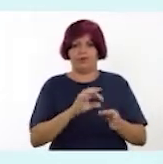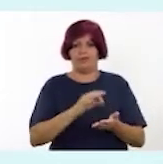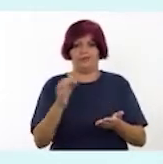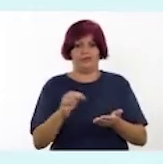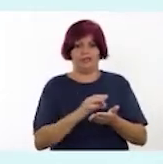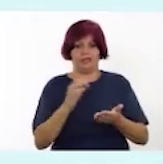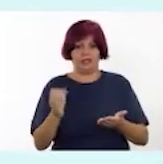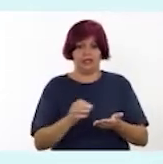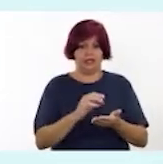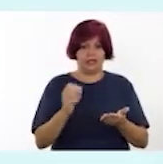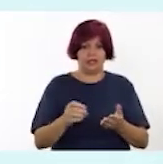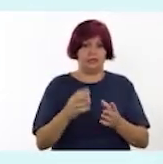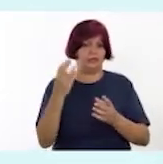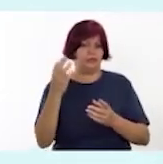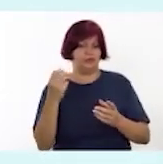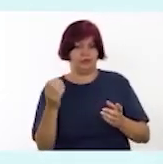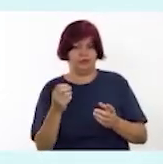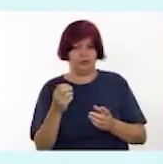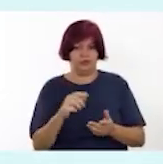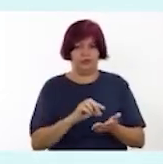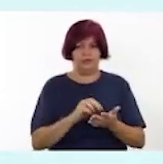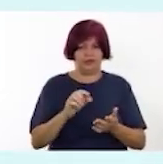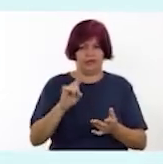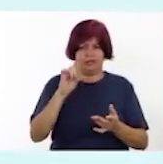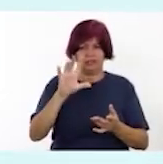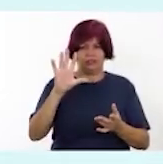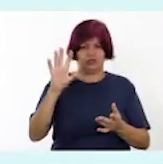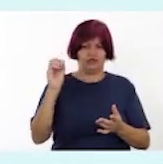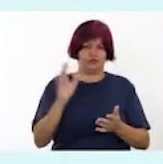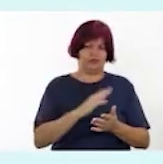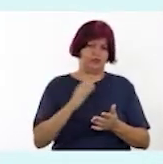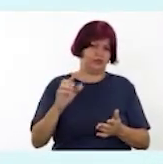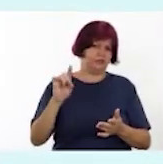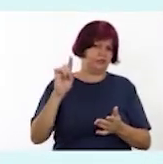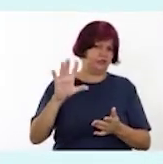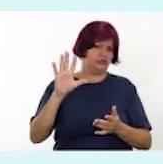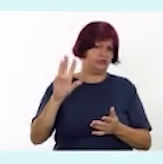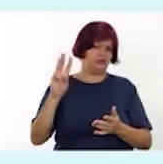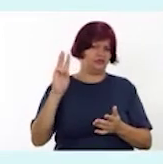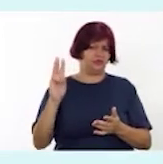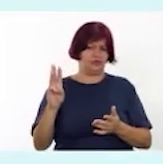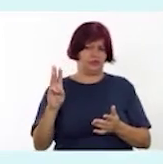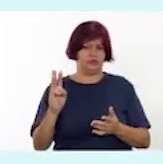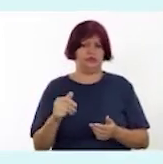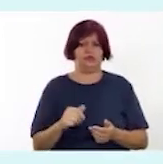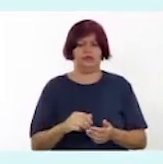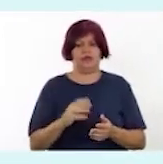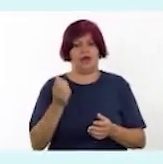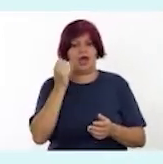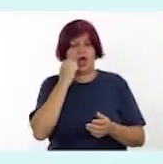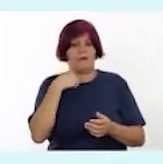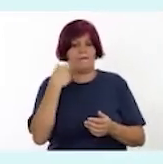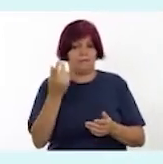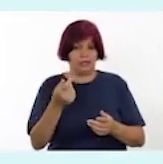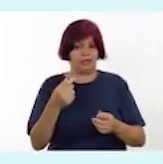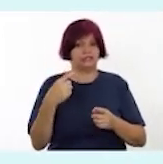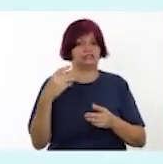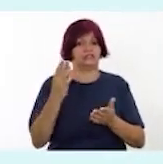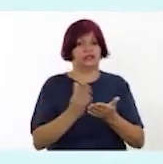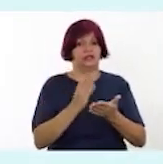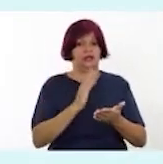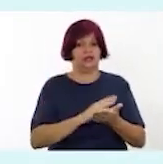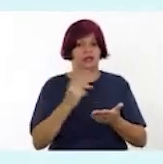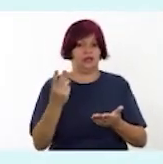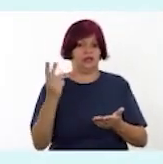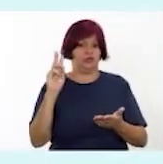página 150 a la 153, en el libro de texto de 12 grados, segunda parte, páginas 88 y